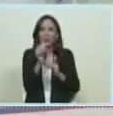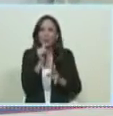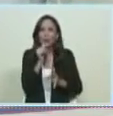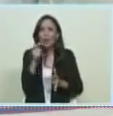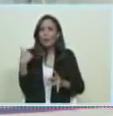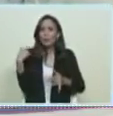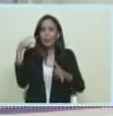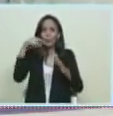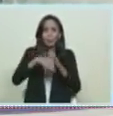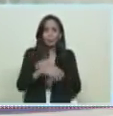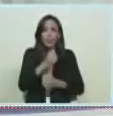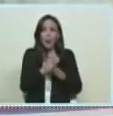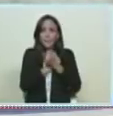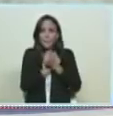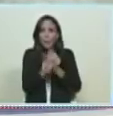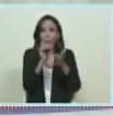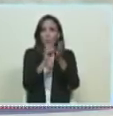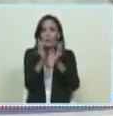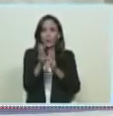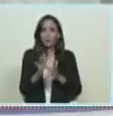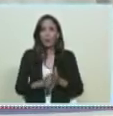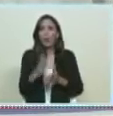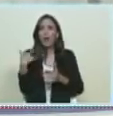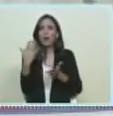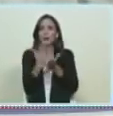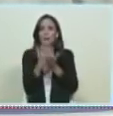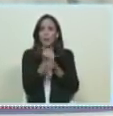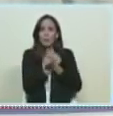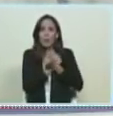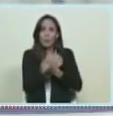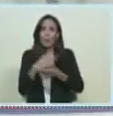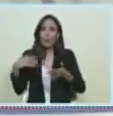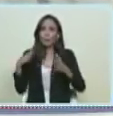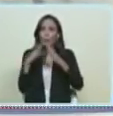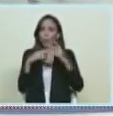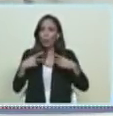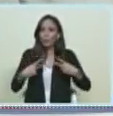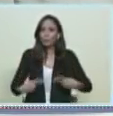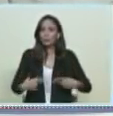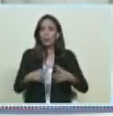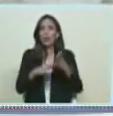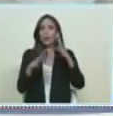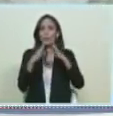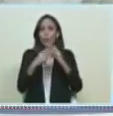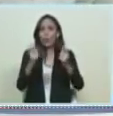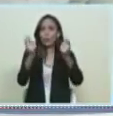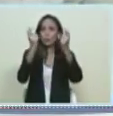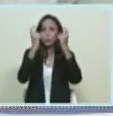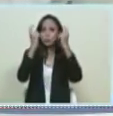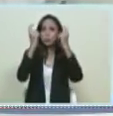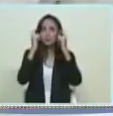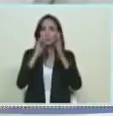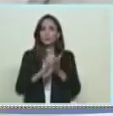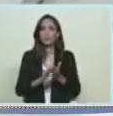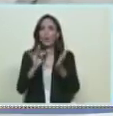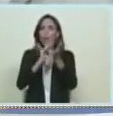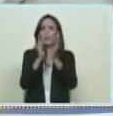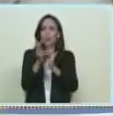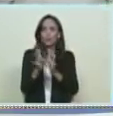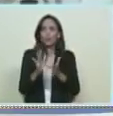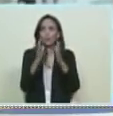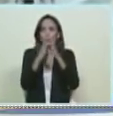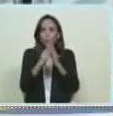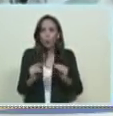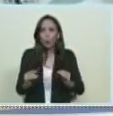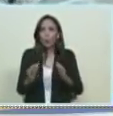creo profundamente en Cristo, que dio su vida por nosotros. Y creo en la doctrina, en la ética cristiana, en la